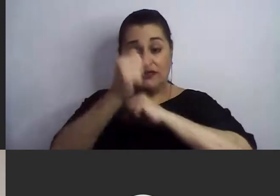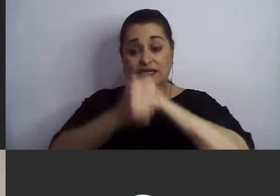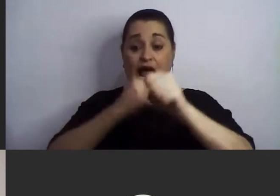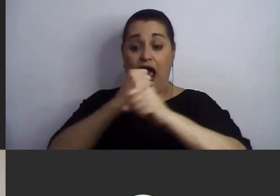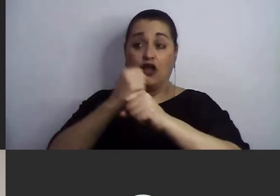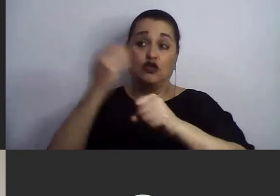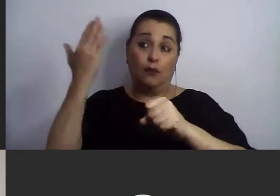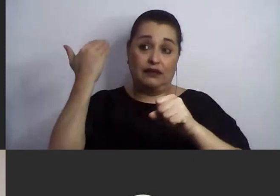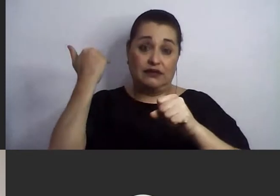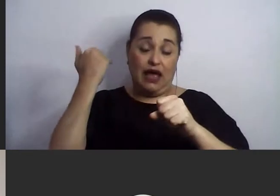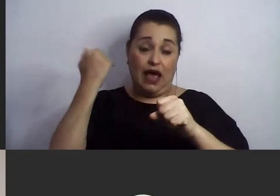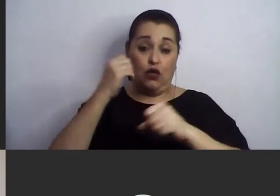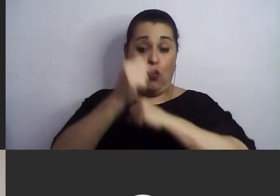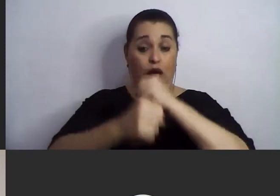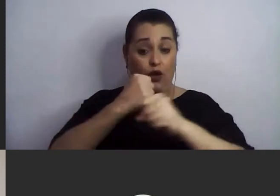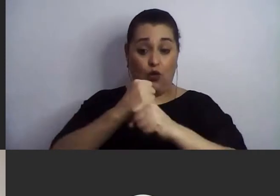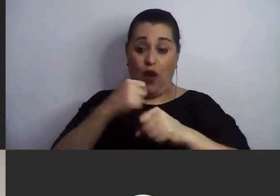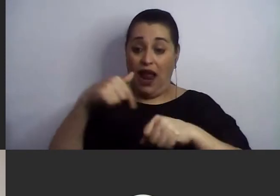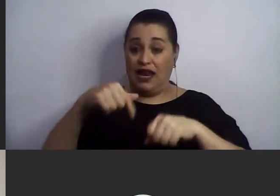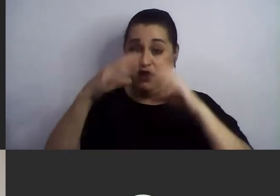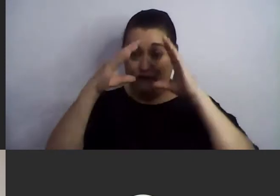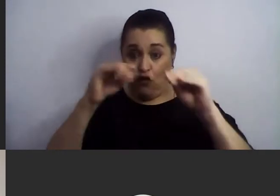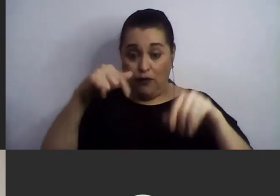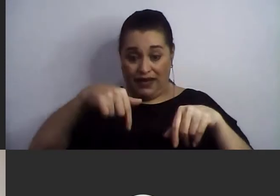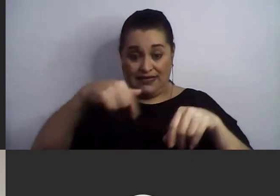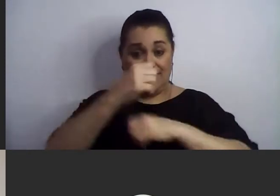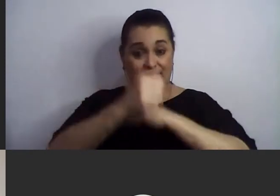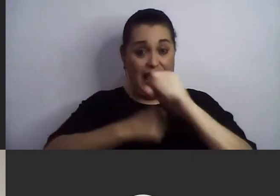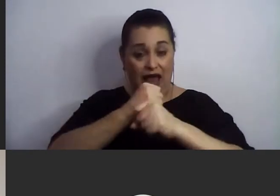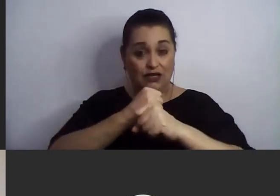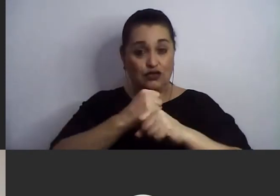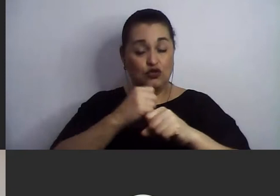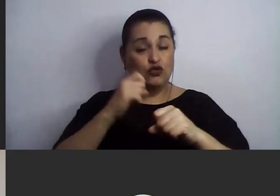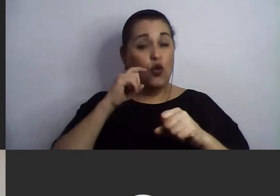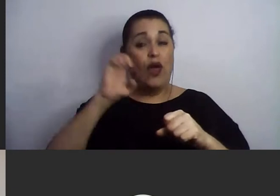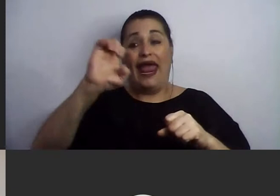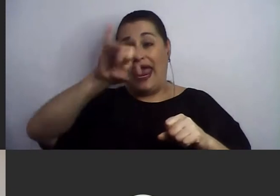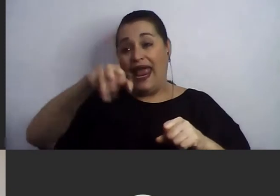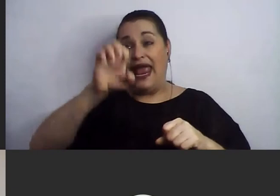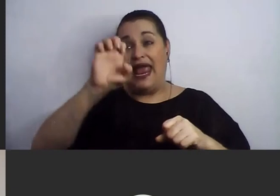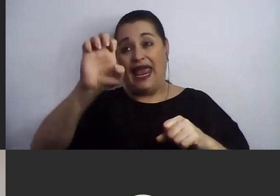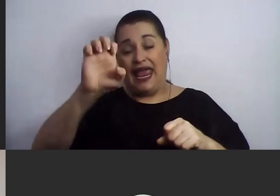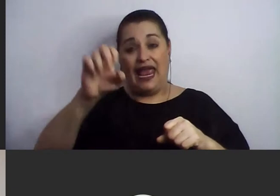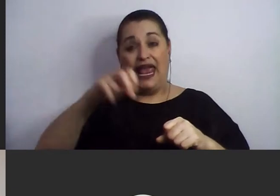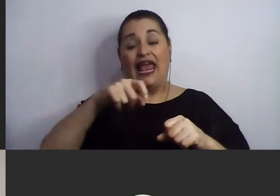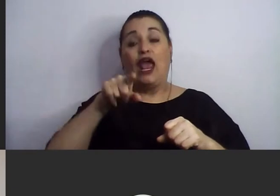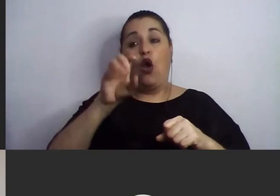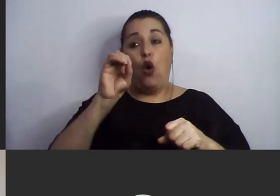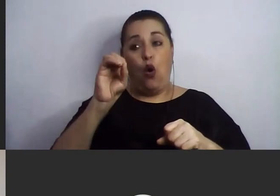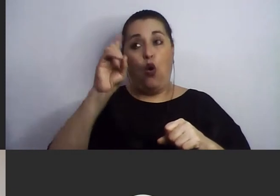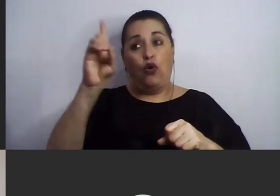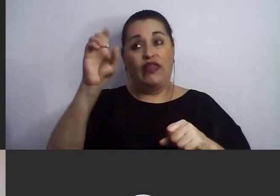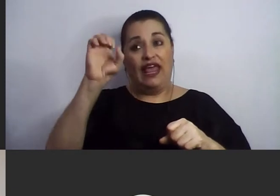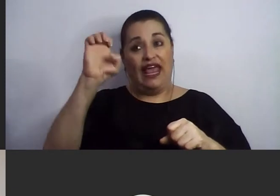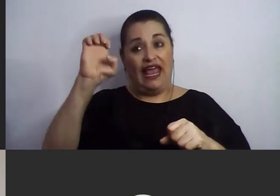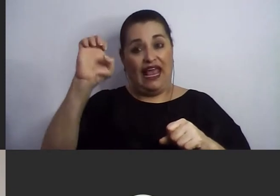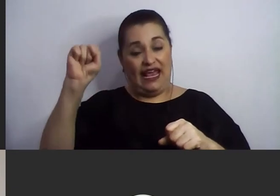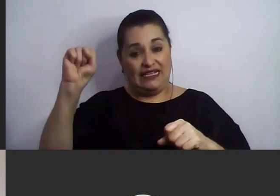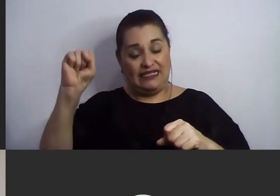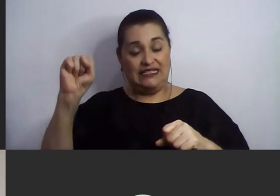en el informe anual de este año siempre tenemos como eje transversal esos ODS los 17 ODS